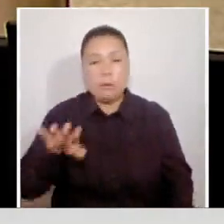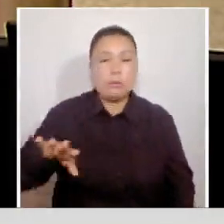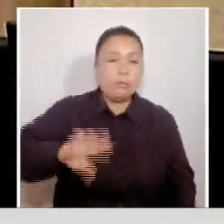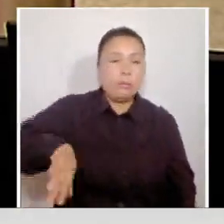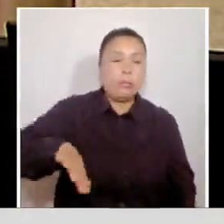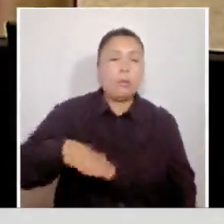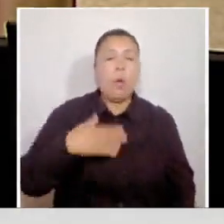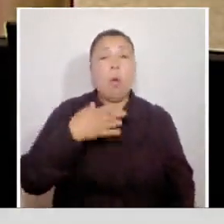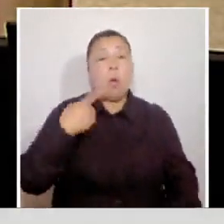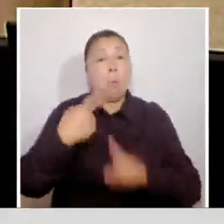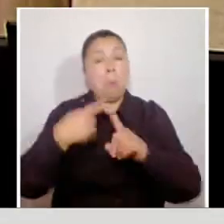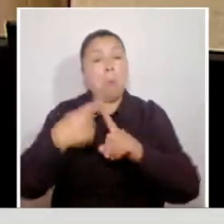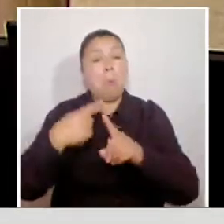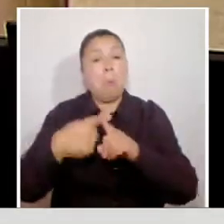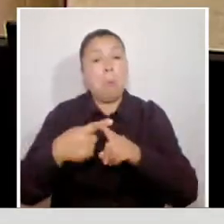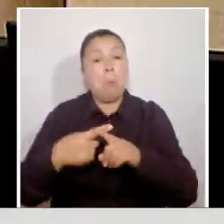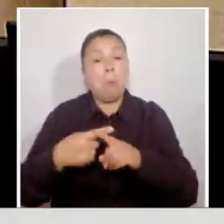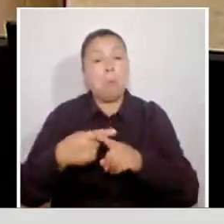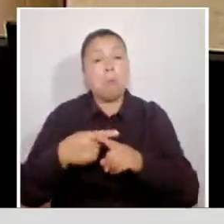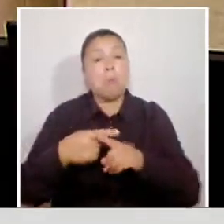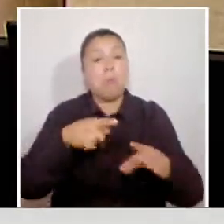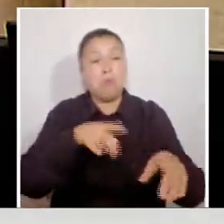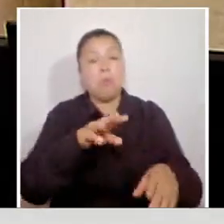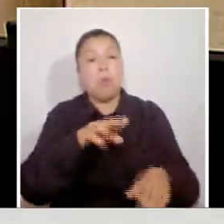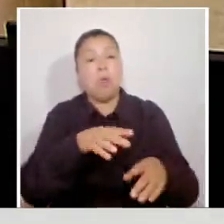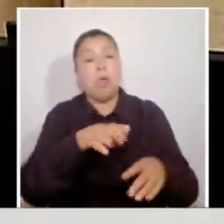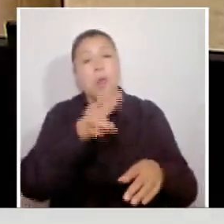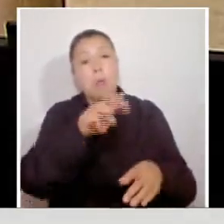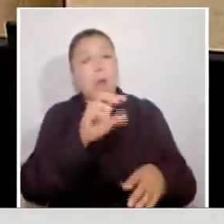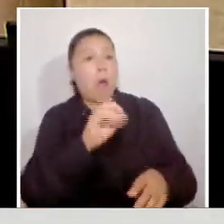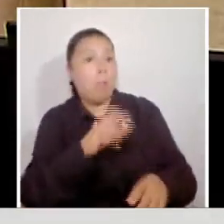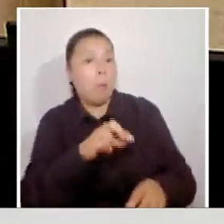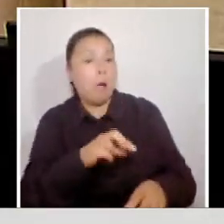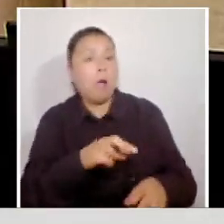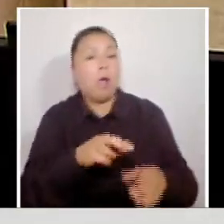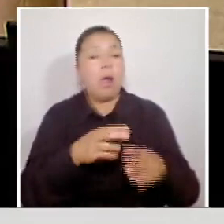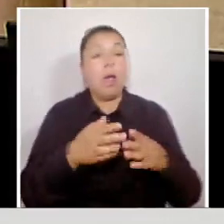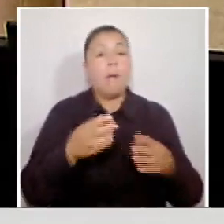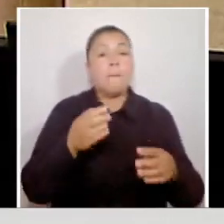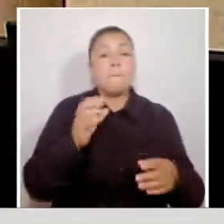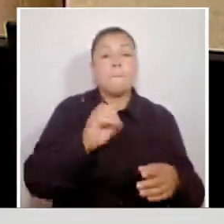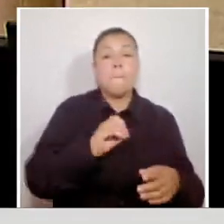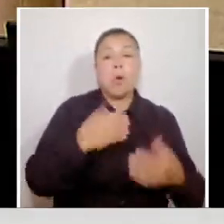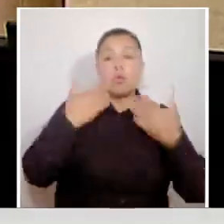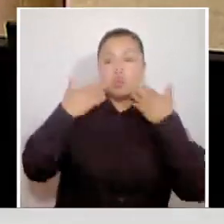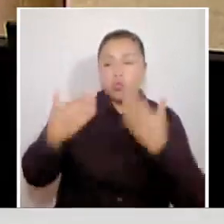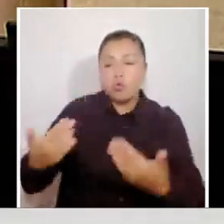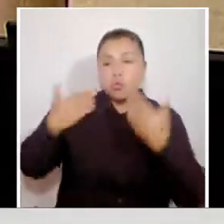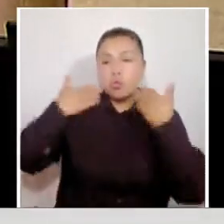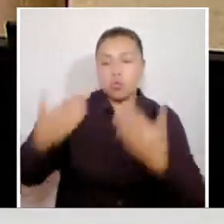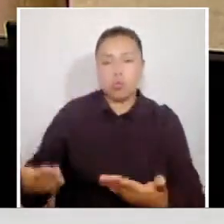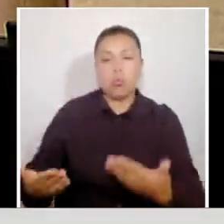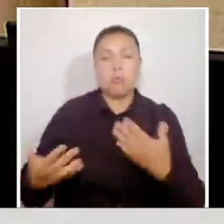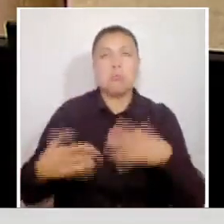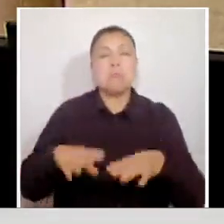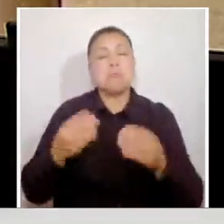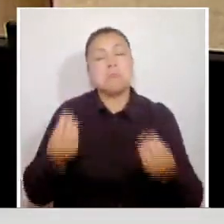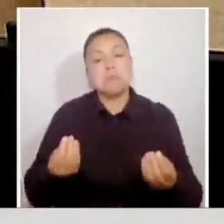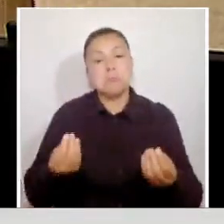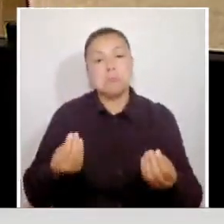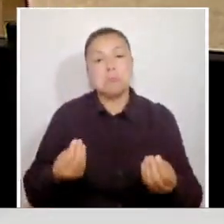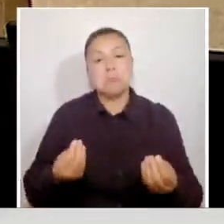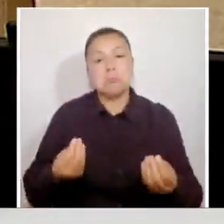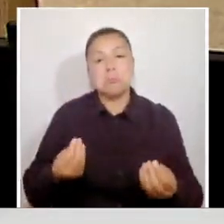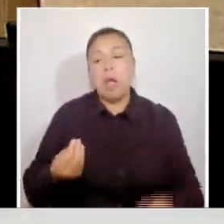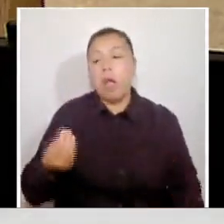positivamente de la contraparte O el uso de prevenda o regalos que es muy común a modo de verdaderos cebos para